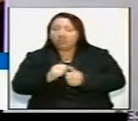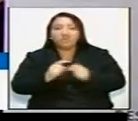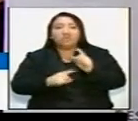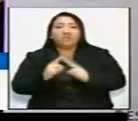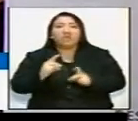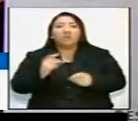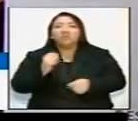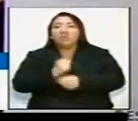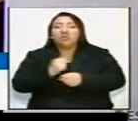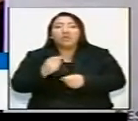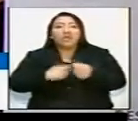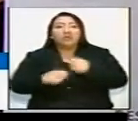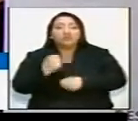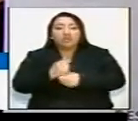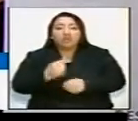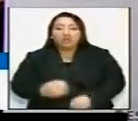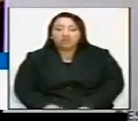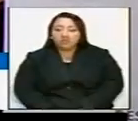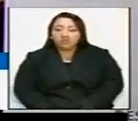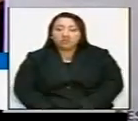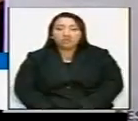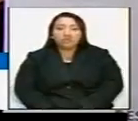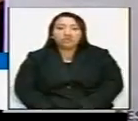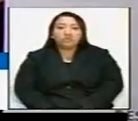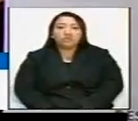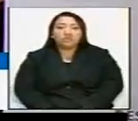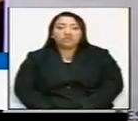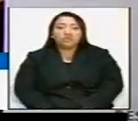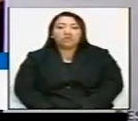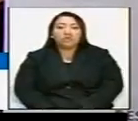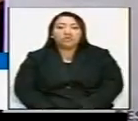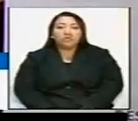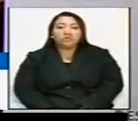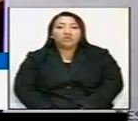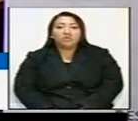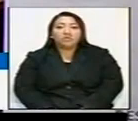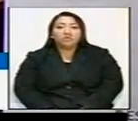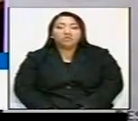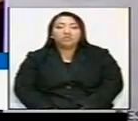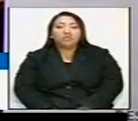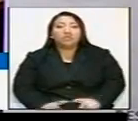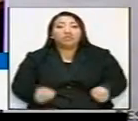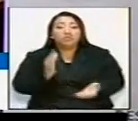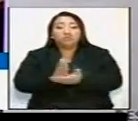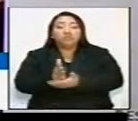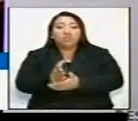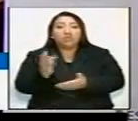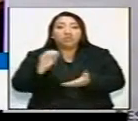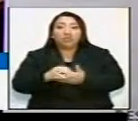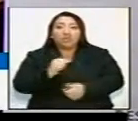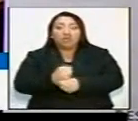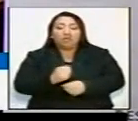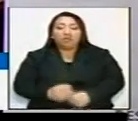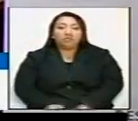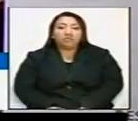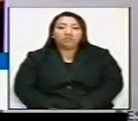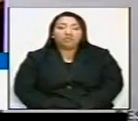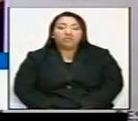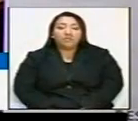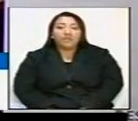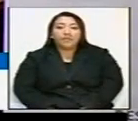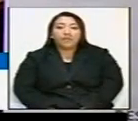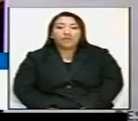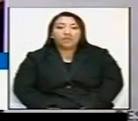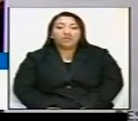las regulaciones del mercado laboral, que pueden tener buenas intenciones, pero a veces son muy severas e impactan en la productividad.